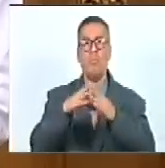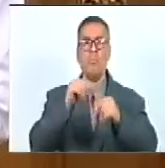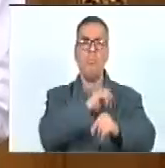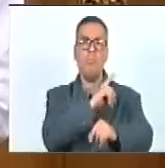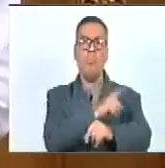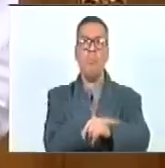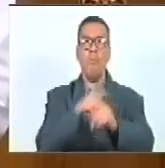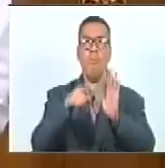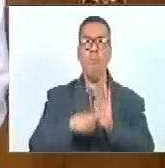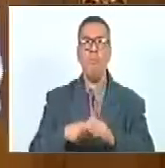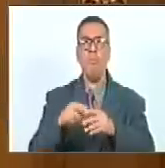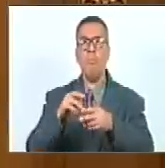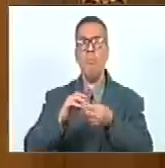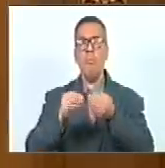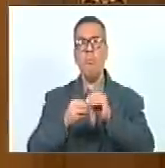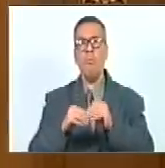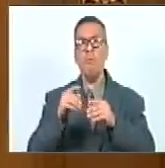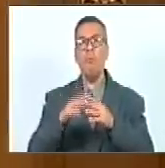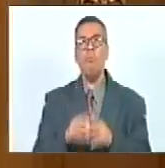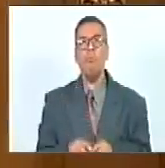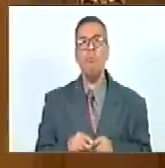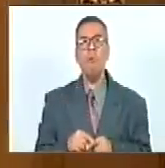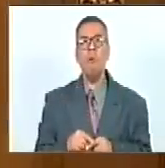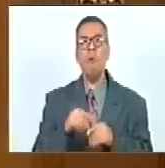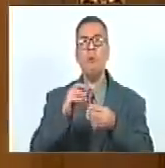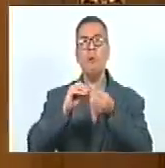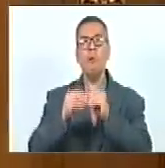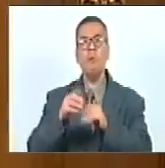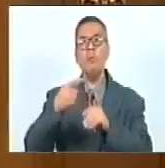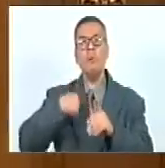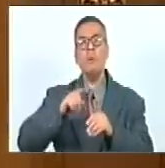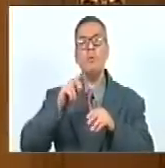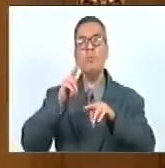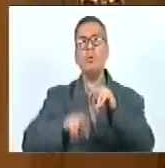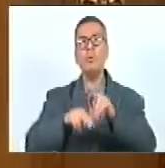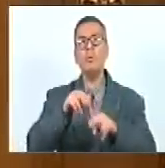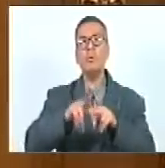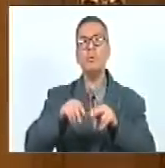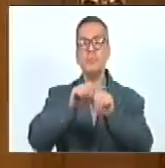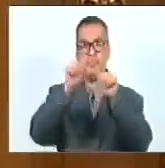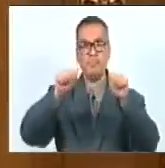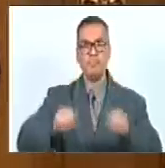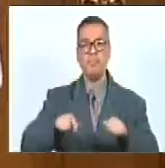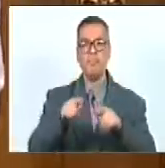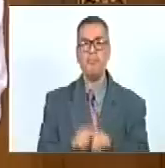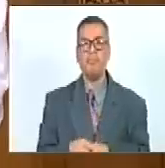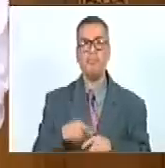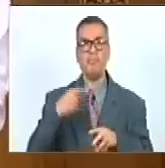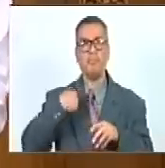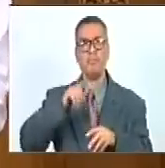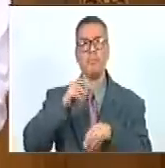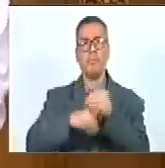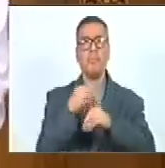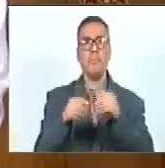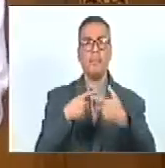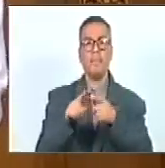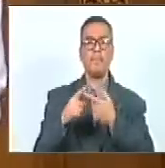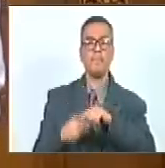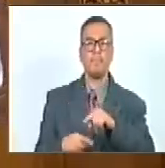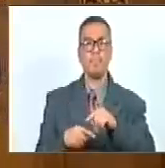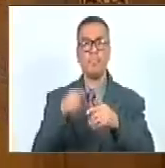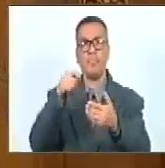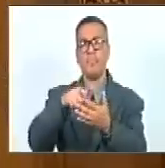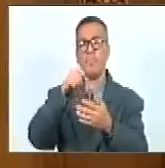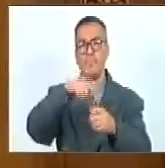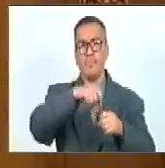fortalecer y robustecer los recursos que forman parte del sistema. Nos referimos a los distintos fondos